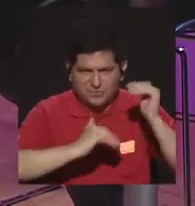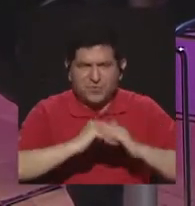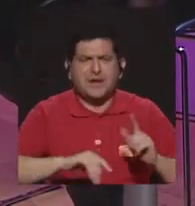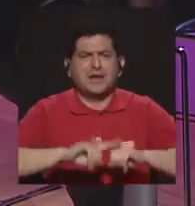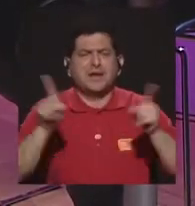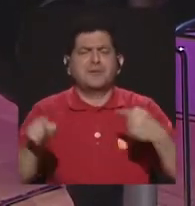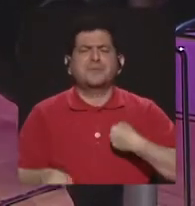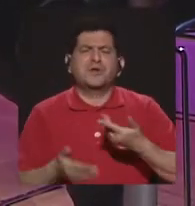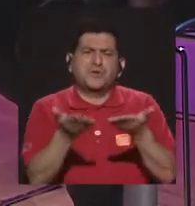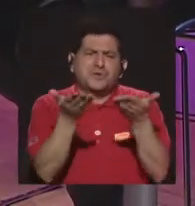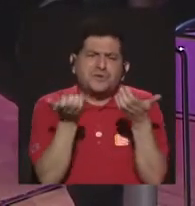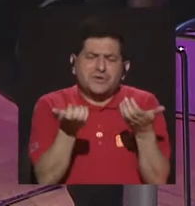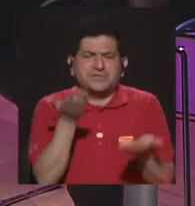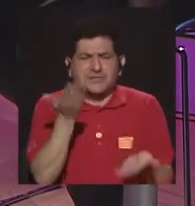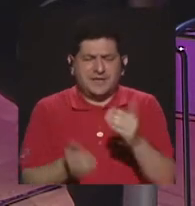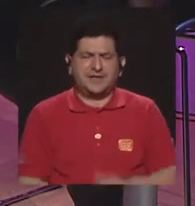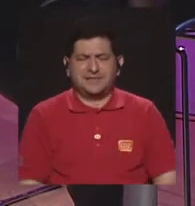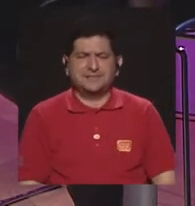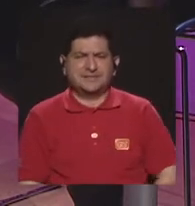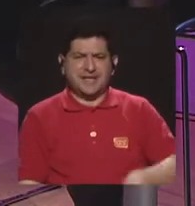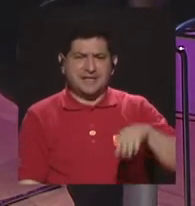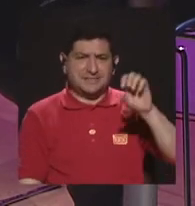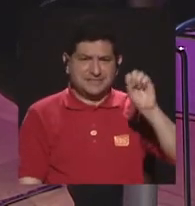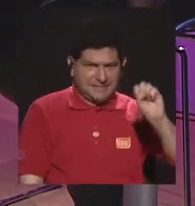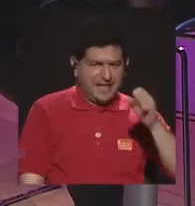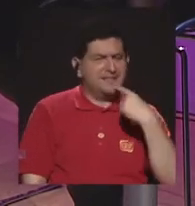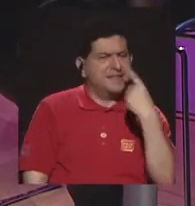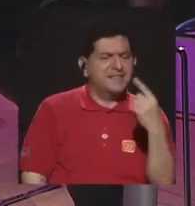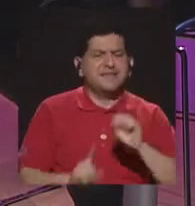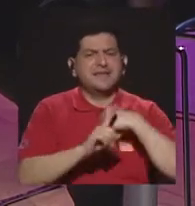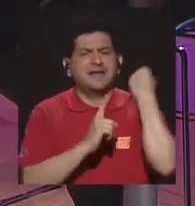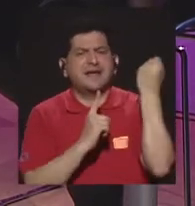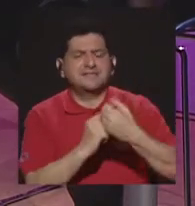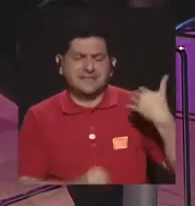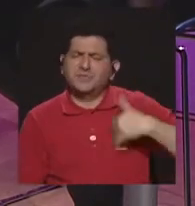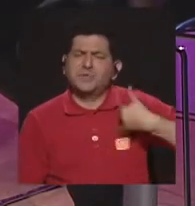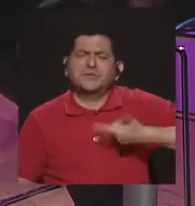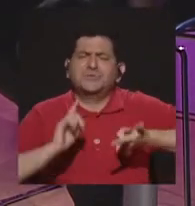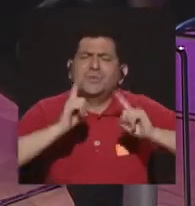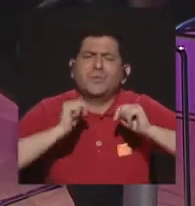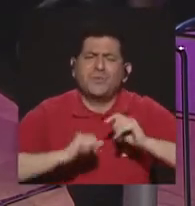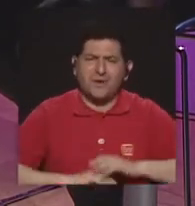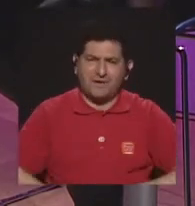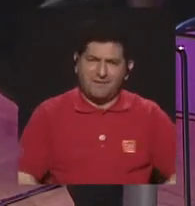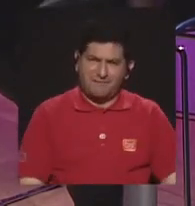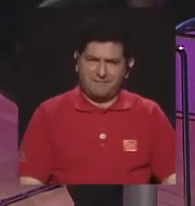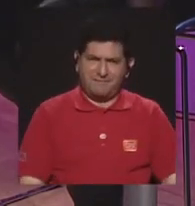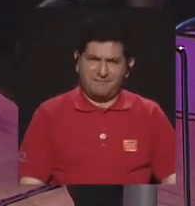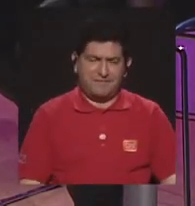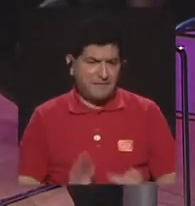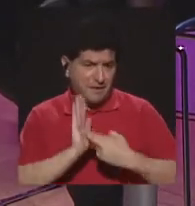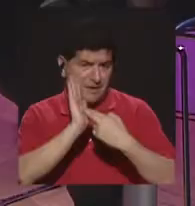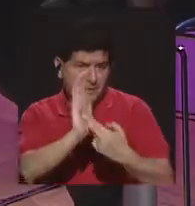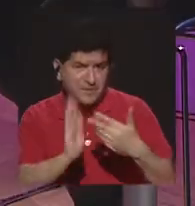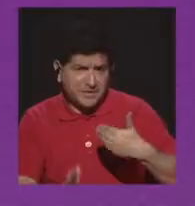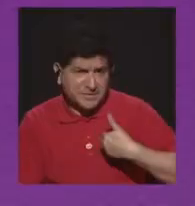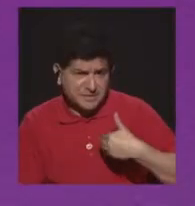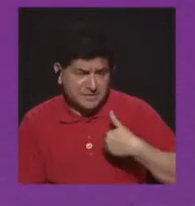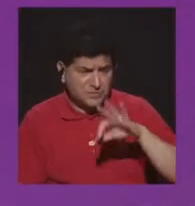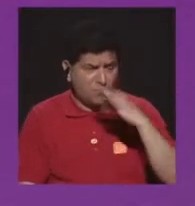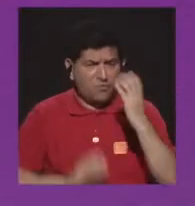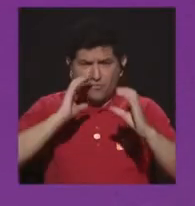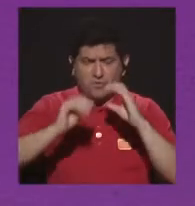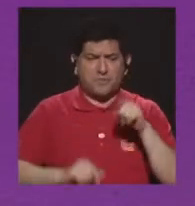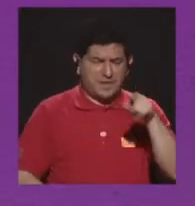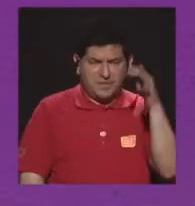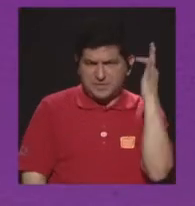Pero quisiera que Sandra nos comente cómo es la situación en Argentina, es decir, cuál es la representación que hacen los medios